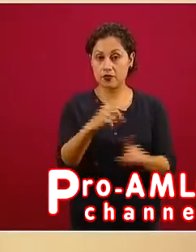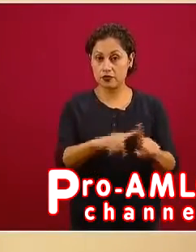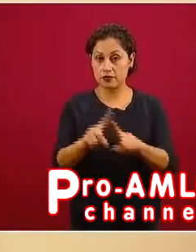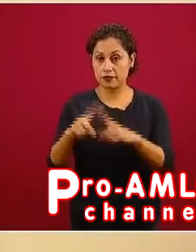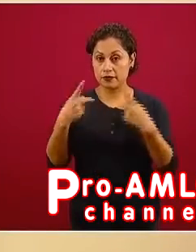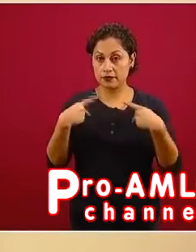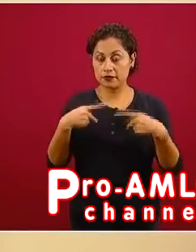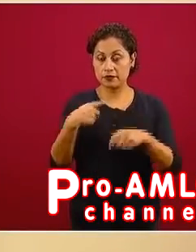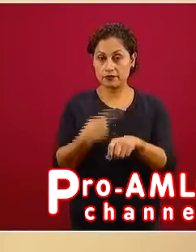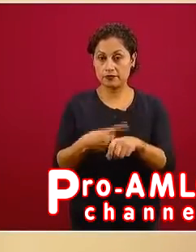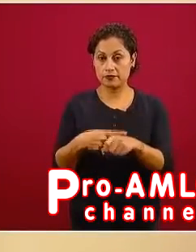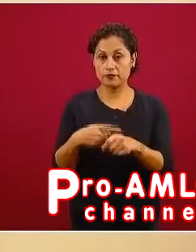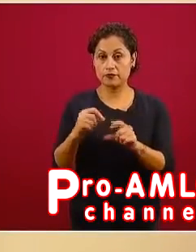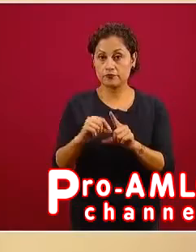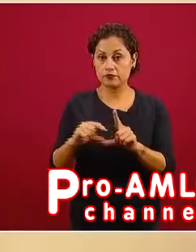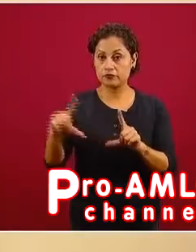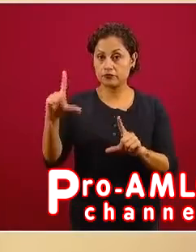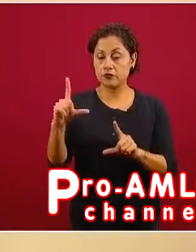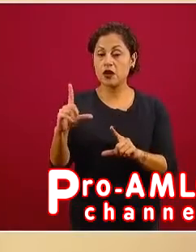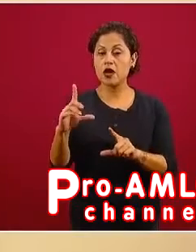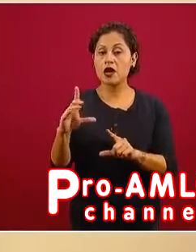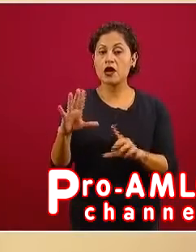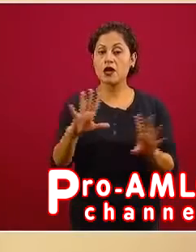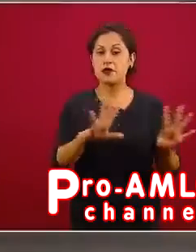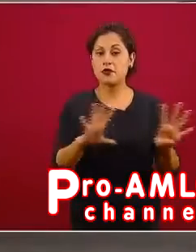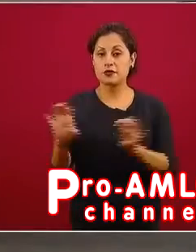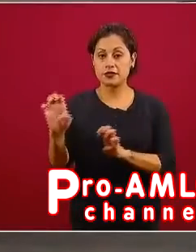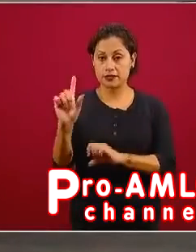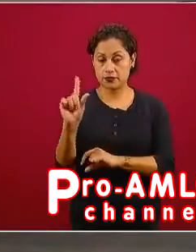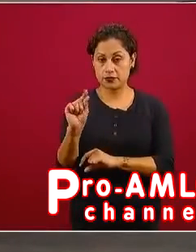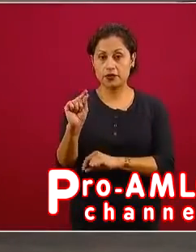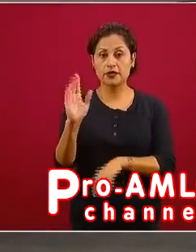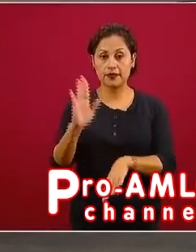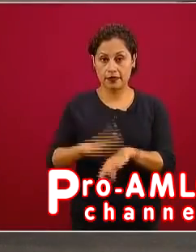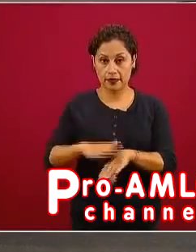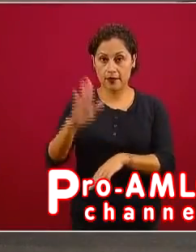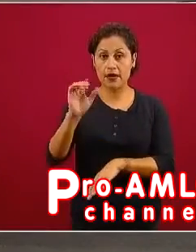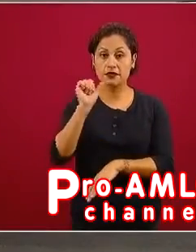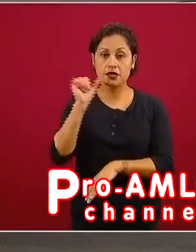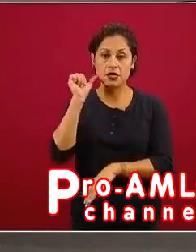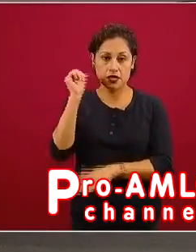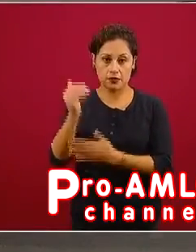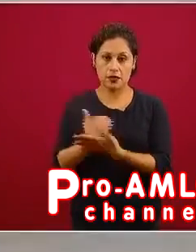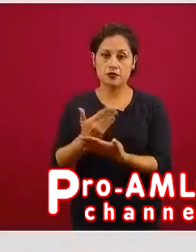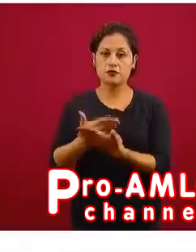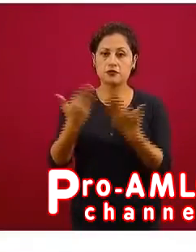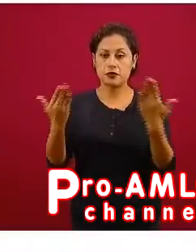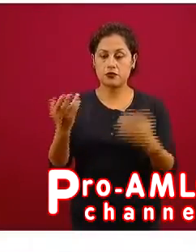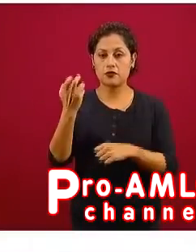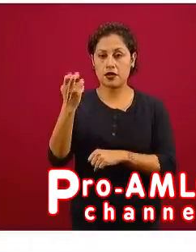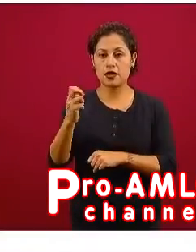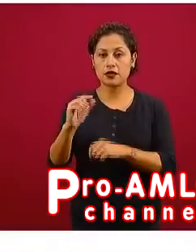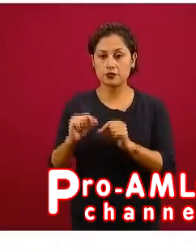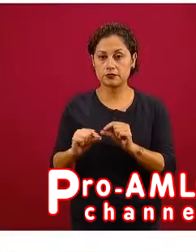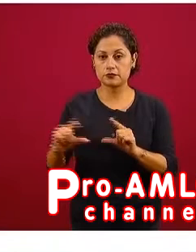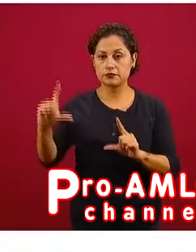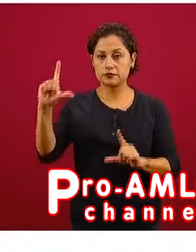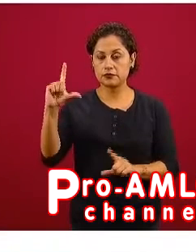de 970 casos confirmados nuevos de ayer para hoy, lo cual representa un incremento del